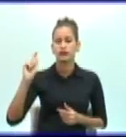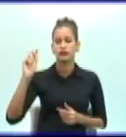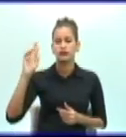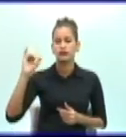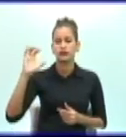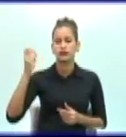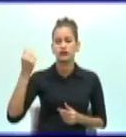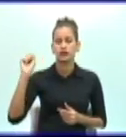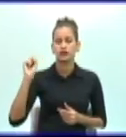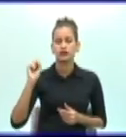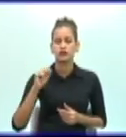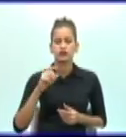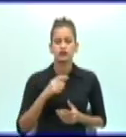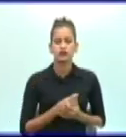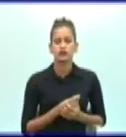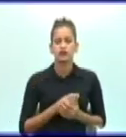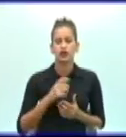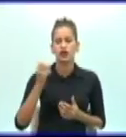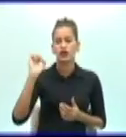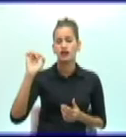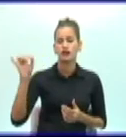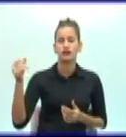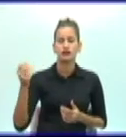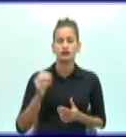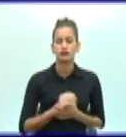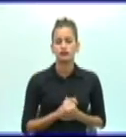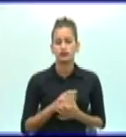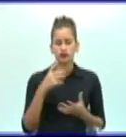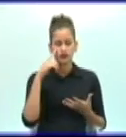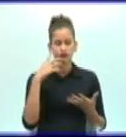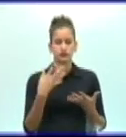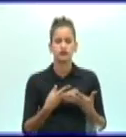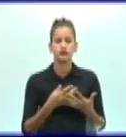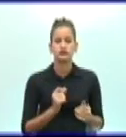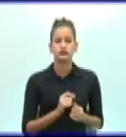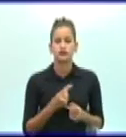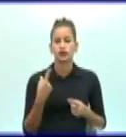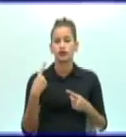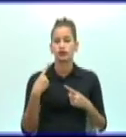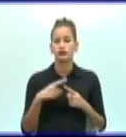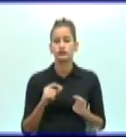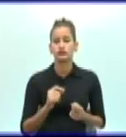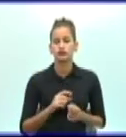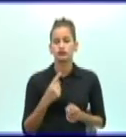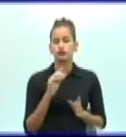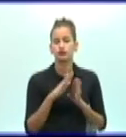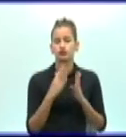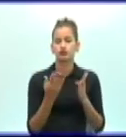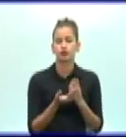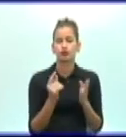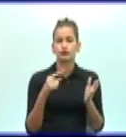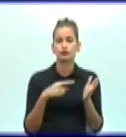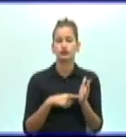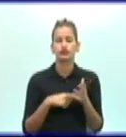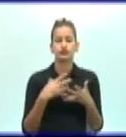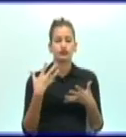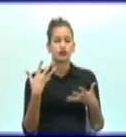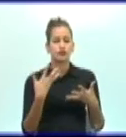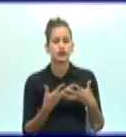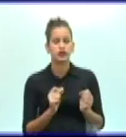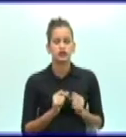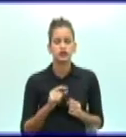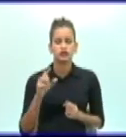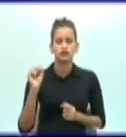punto y su imagen son simétricos respecto a R. están en una recta perpendicular al eje R. Fíjense cómo se